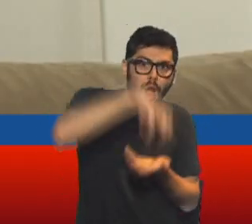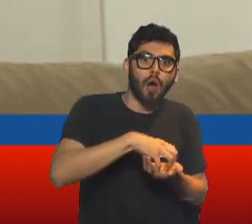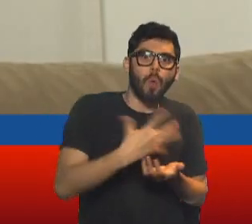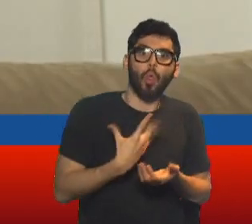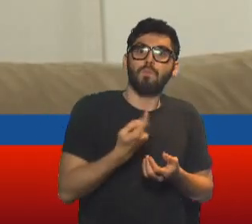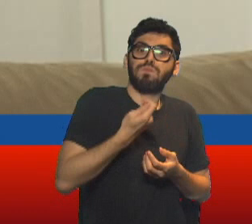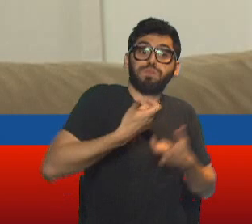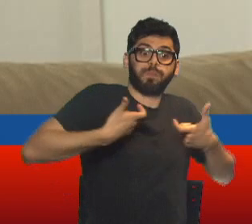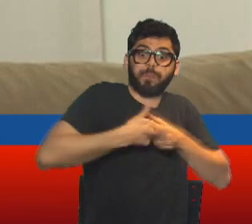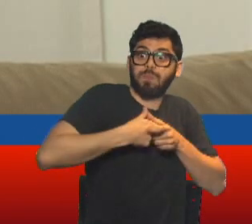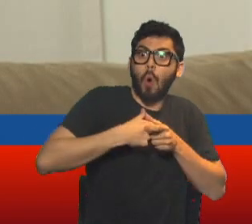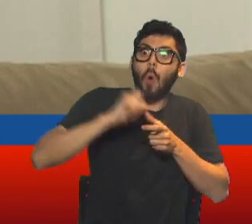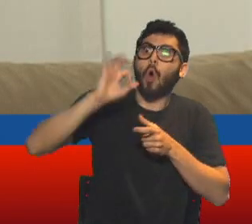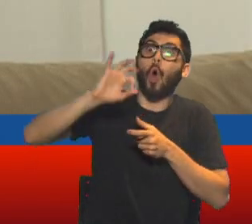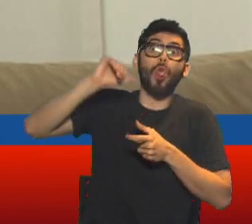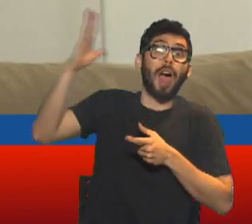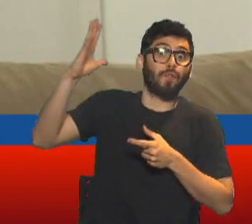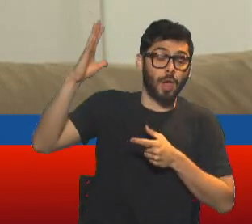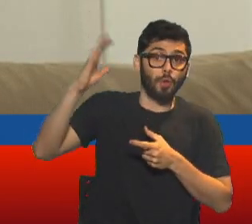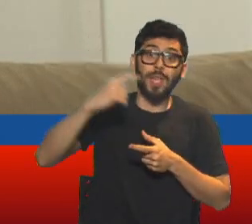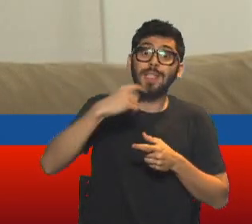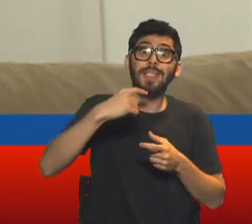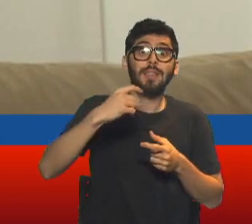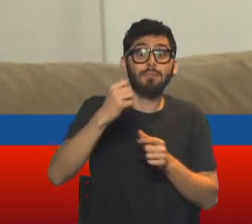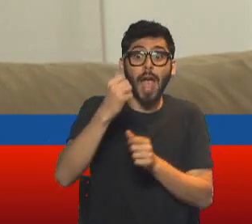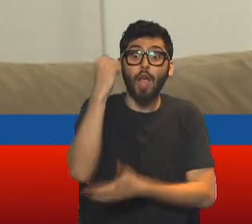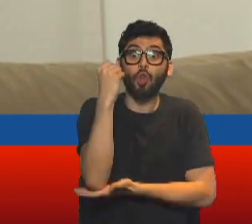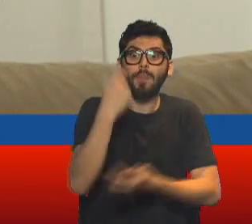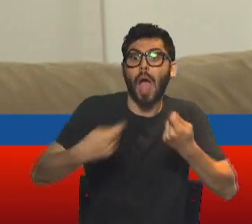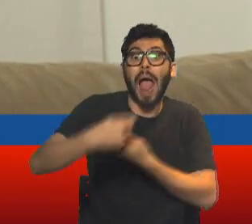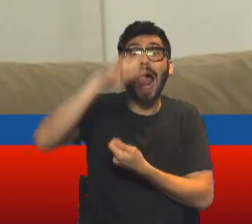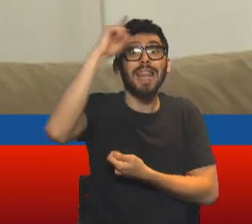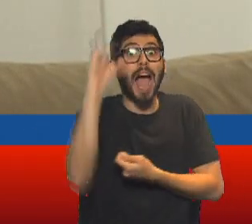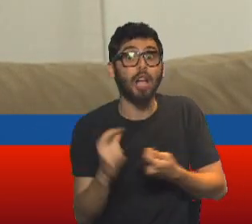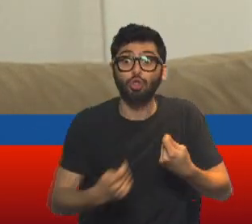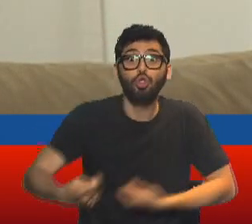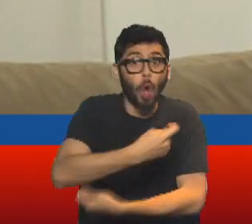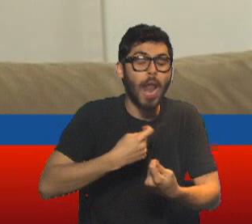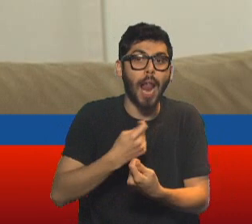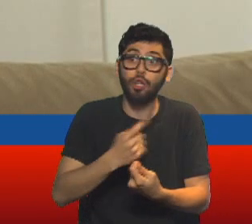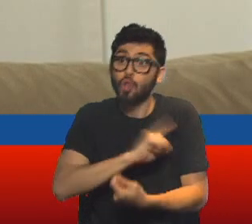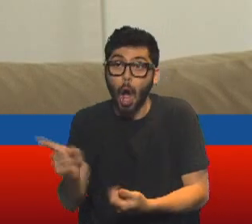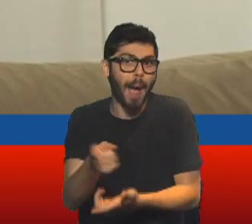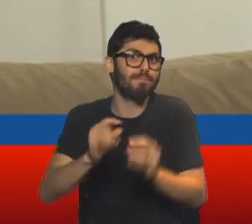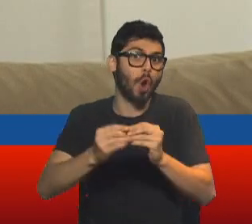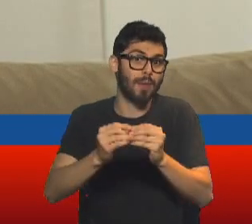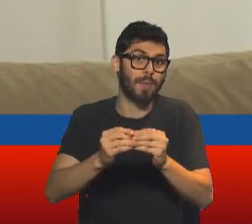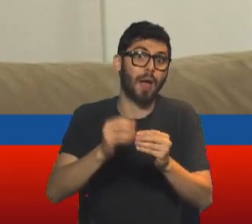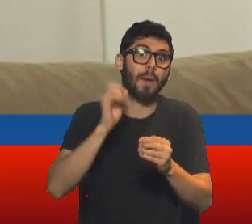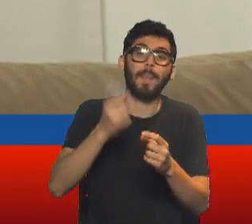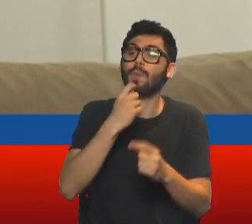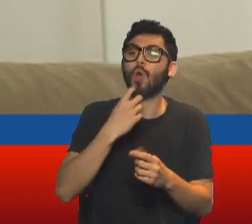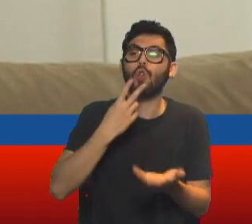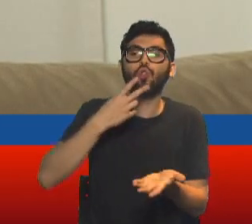no nacionalizamos la economía, es muy difícil tener éxito. Y además tenemos que tener información. Si nosotros no podemos resolver el subsidio a las